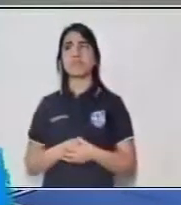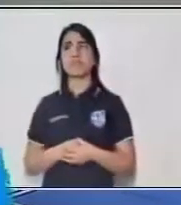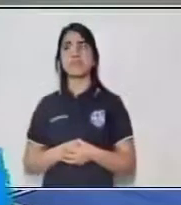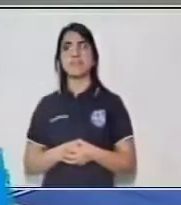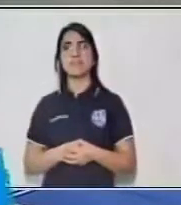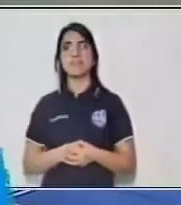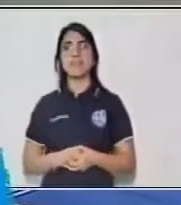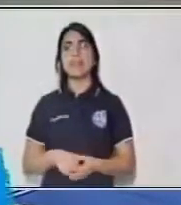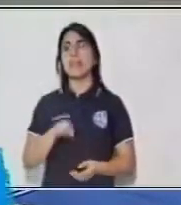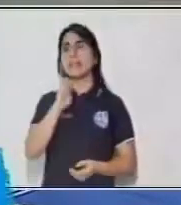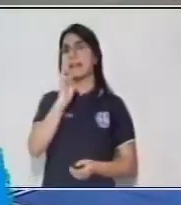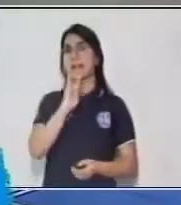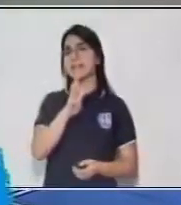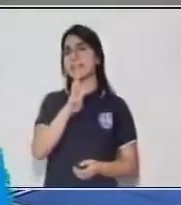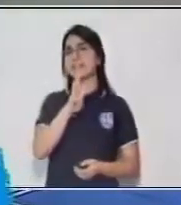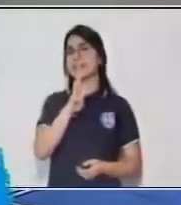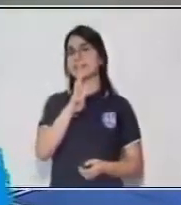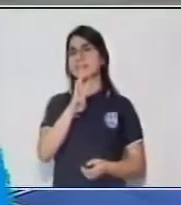3